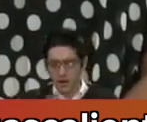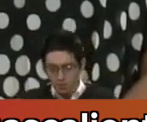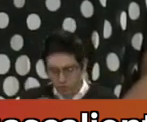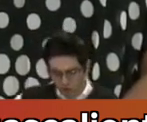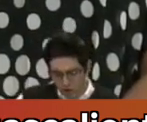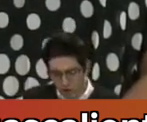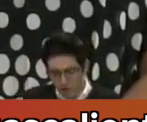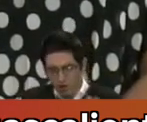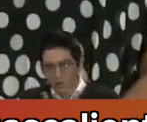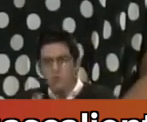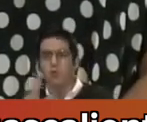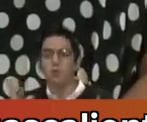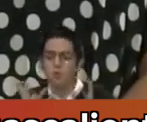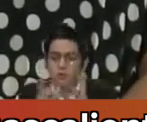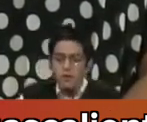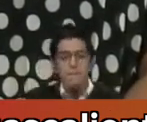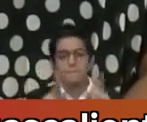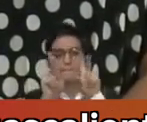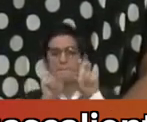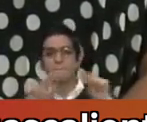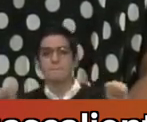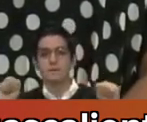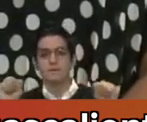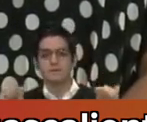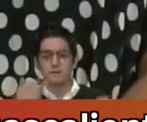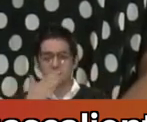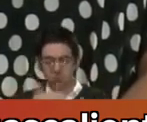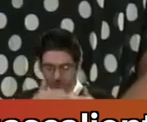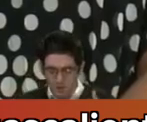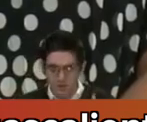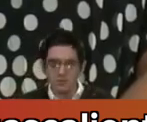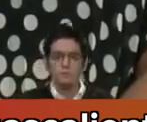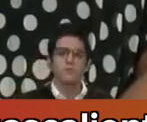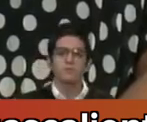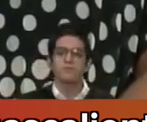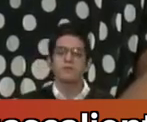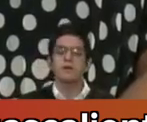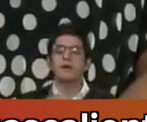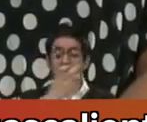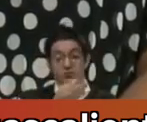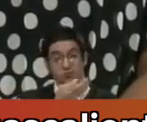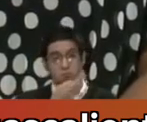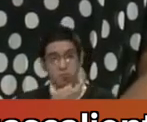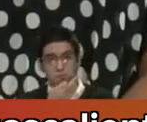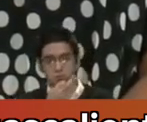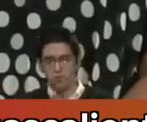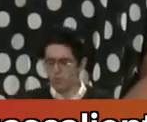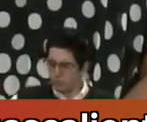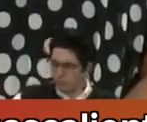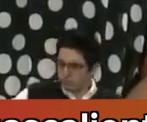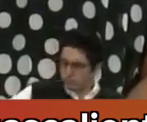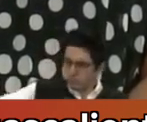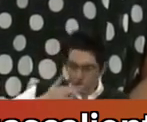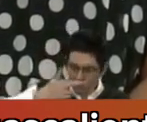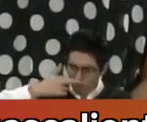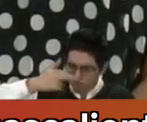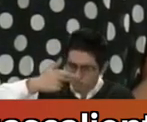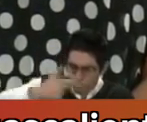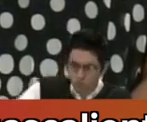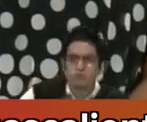datos presentados. Ejercicio sin duda innovador que permitirá conocer a detalle el arduo trabajo